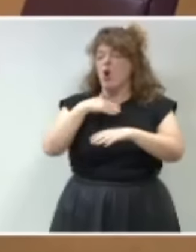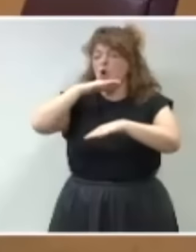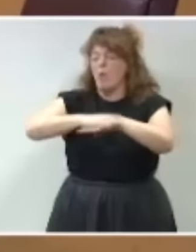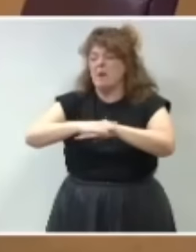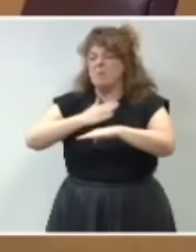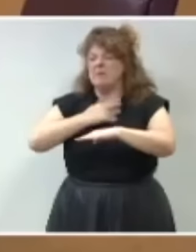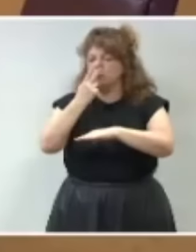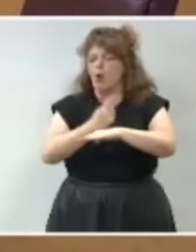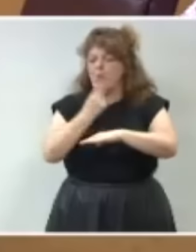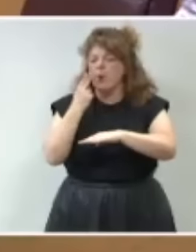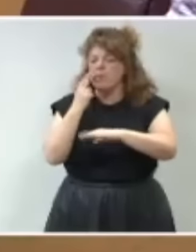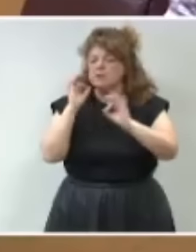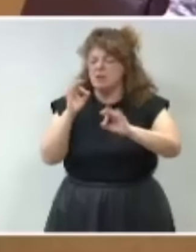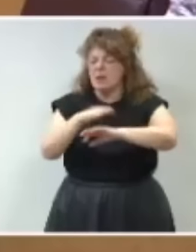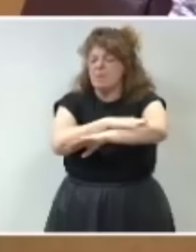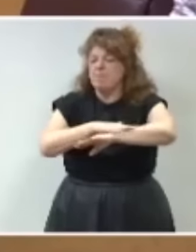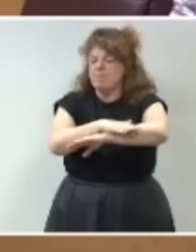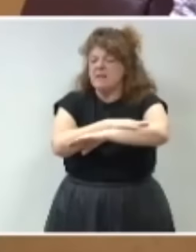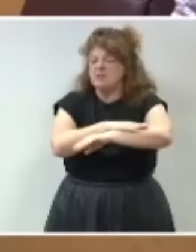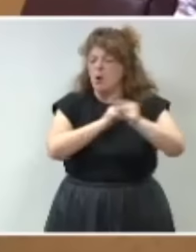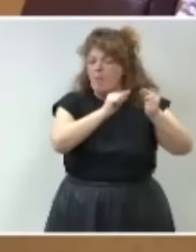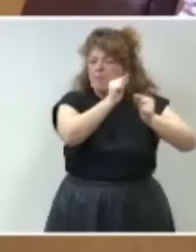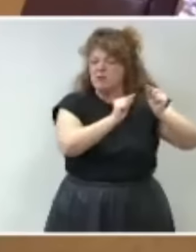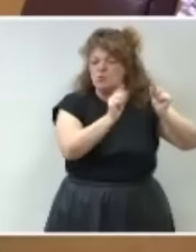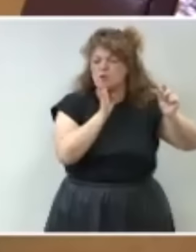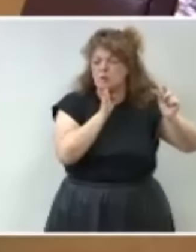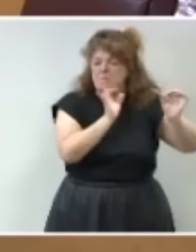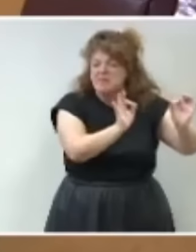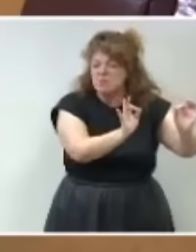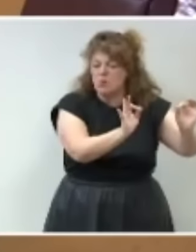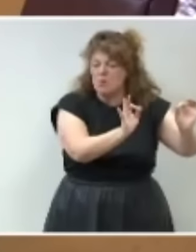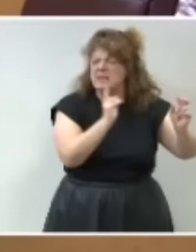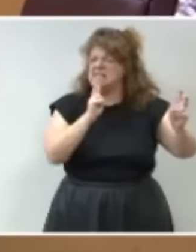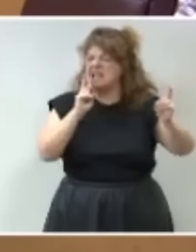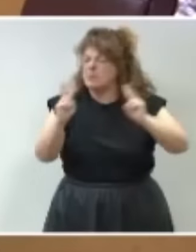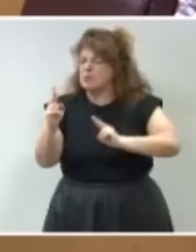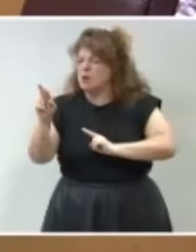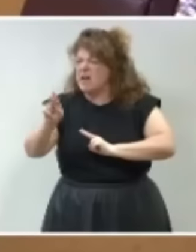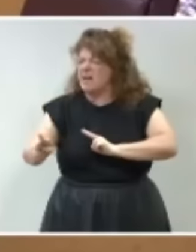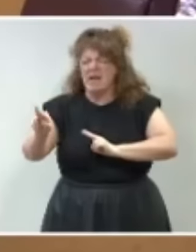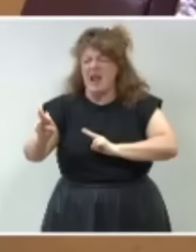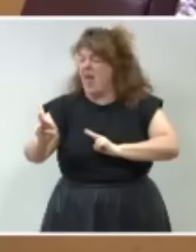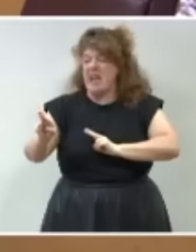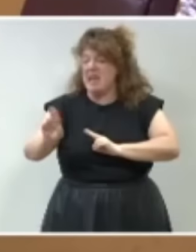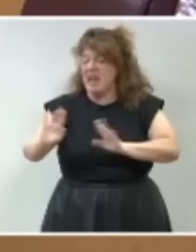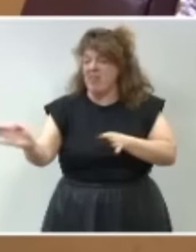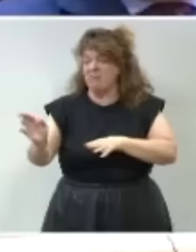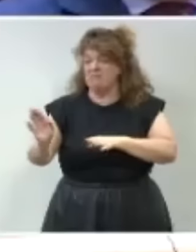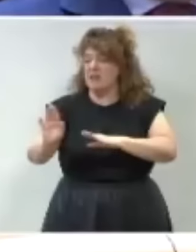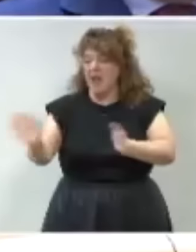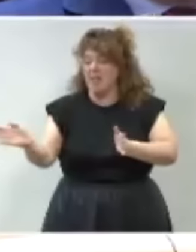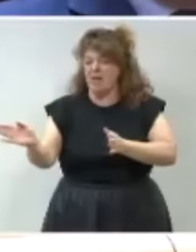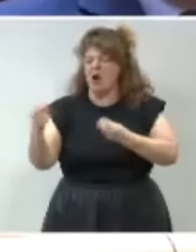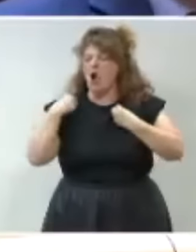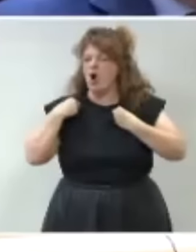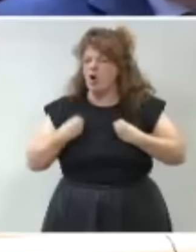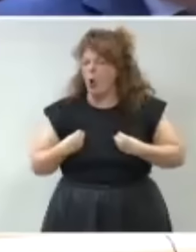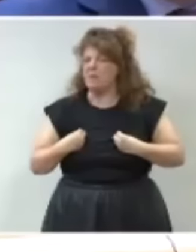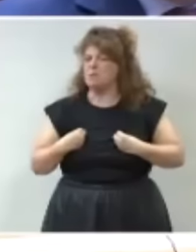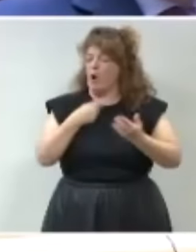compromisos como ministro con el mismo presupuesto. Y yo le he dado una respuesta. Se la voy a repetir. No va a pasar nada, nada. Lo mismo que se